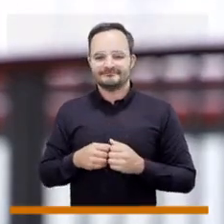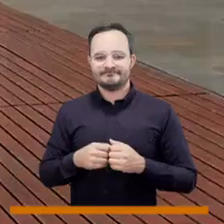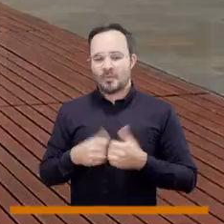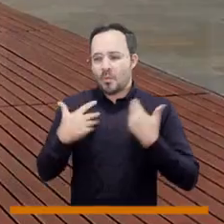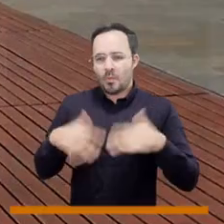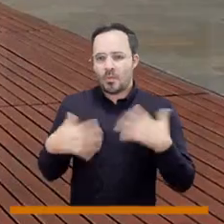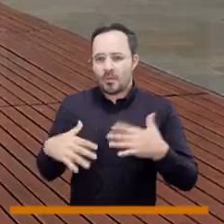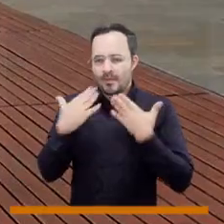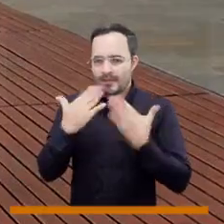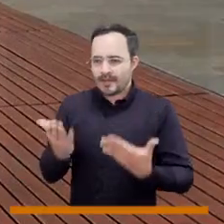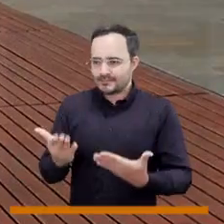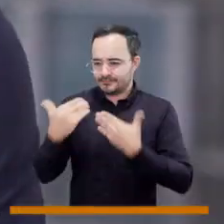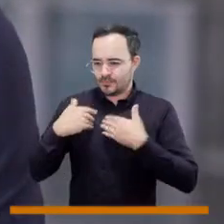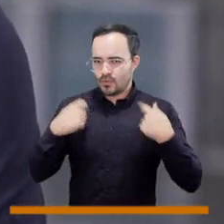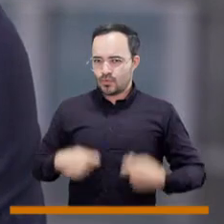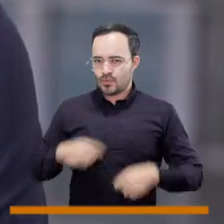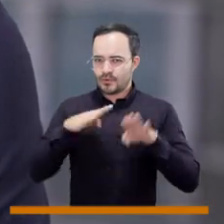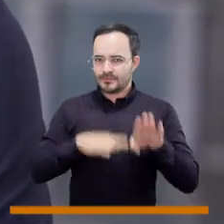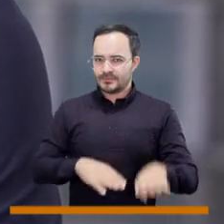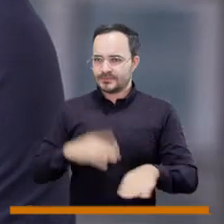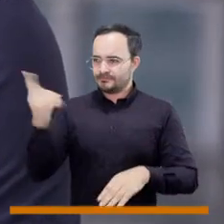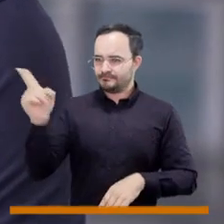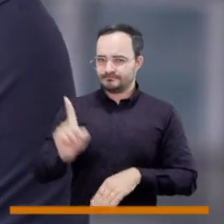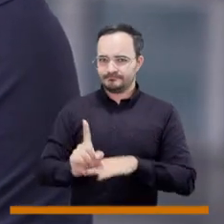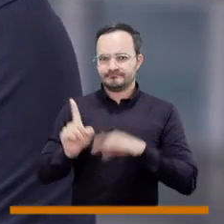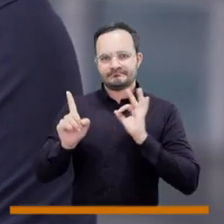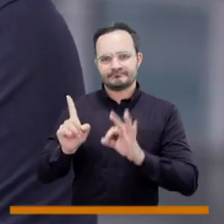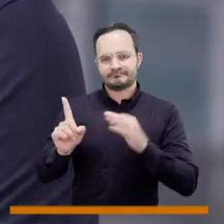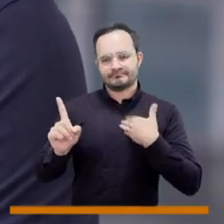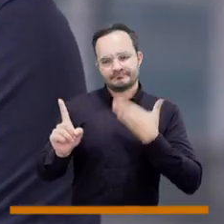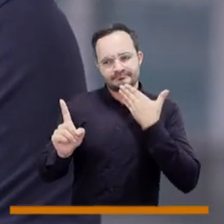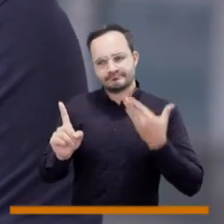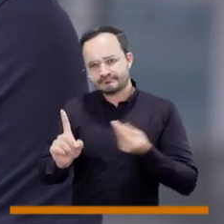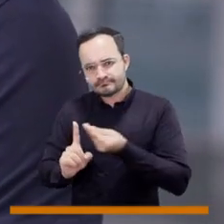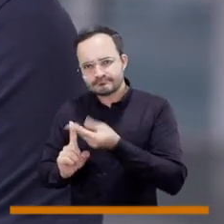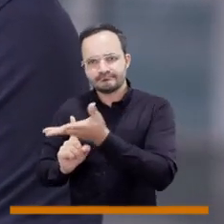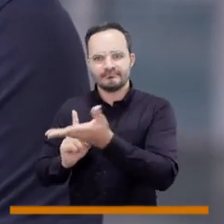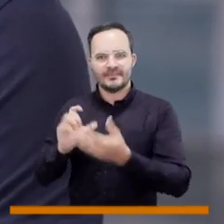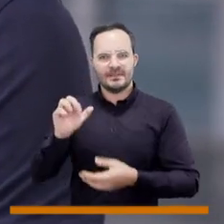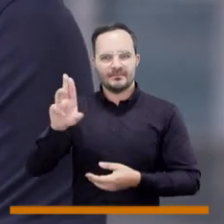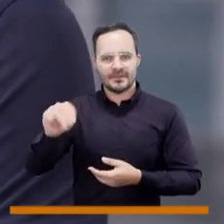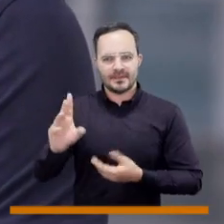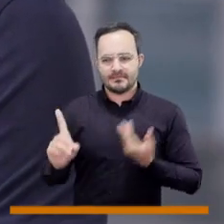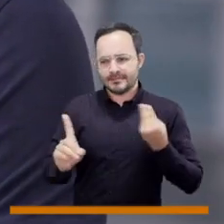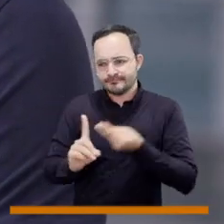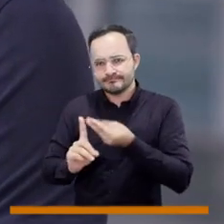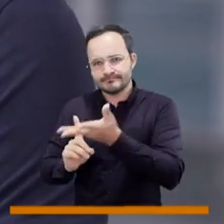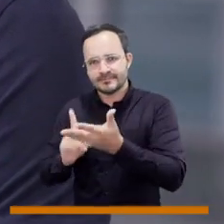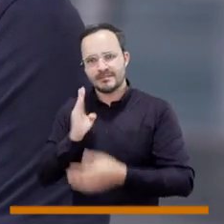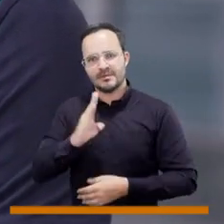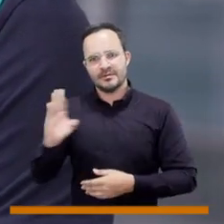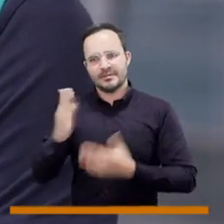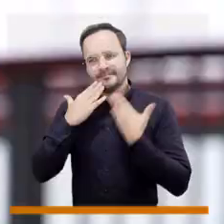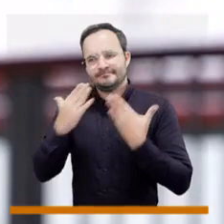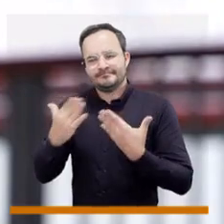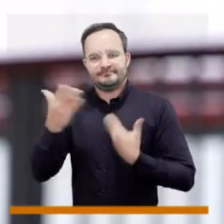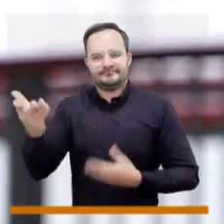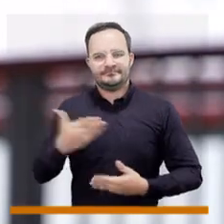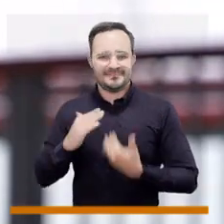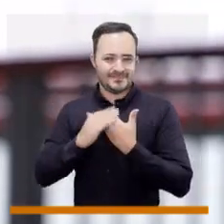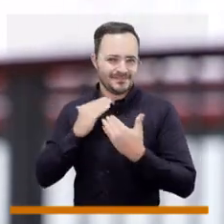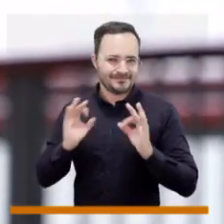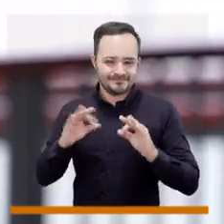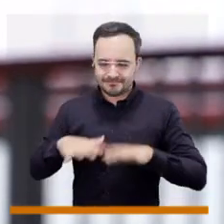en presencia suya, extenderle el agradecimiento a EPM y a la biblioteca por este espacio tan maravilloso. Y bueno,